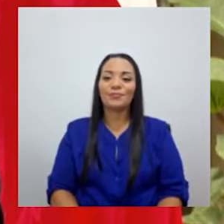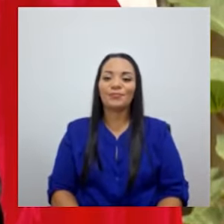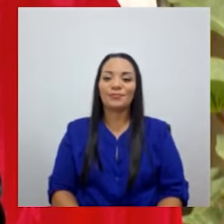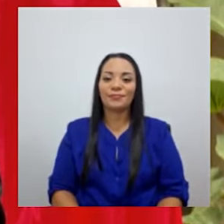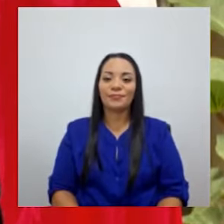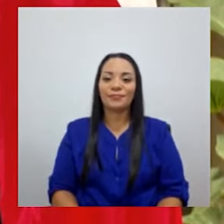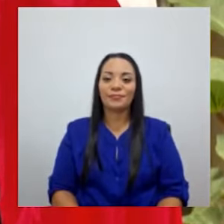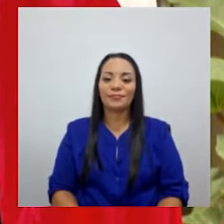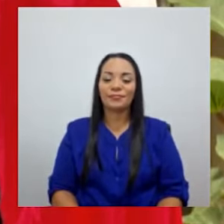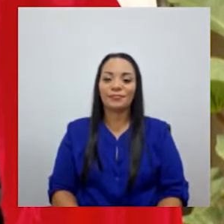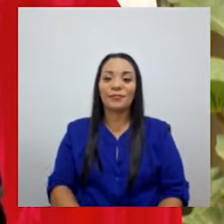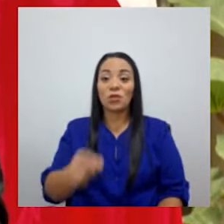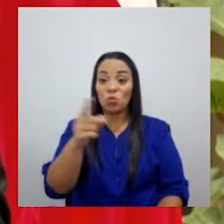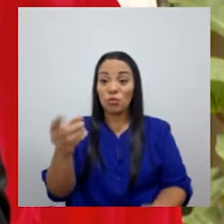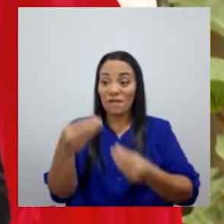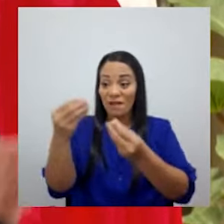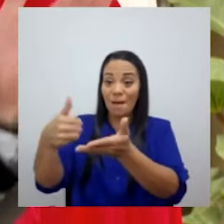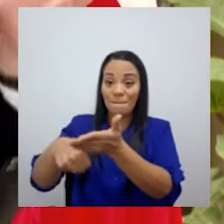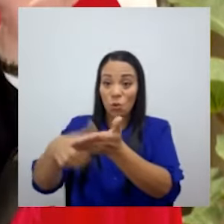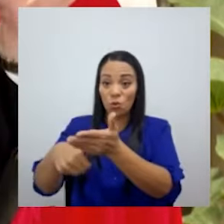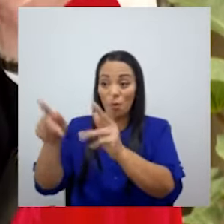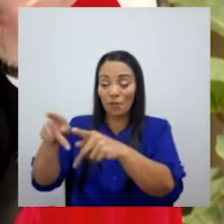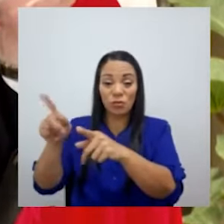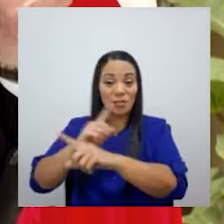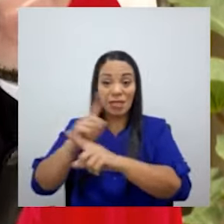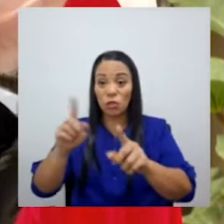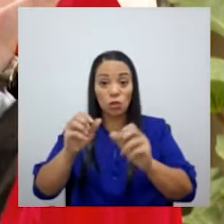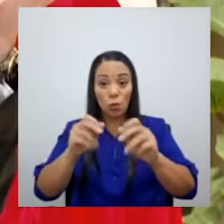¿Les va a dar el voto a quienes no lo dejan votar? No sé.